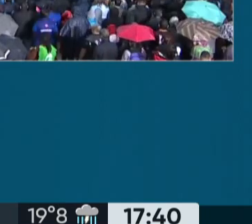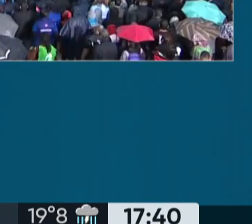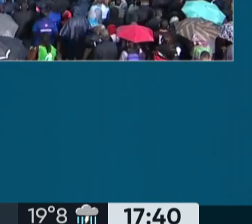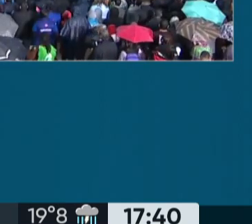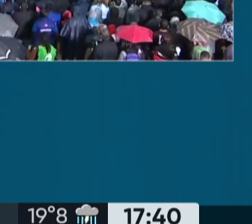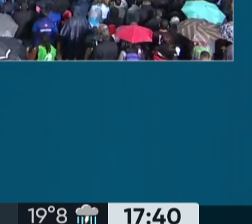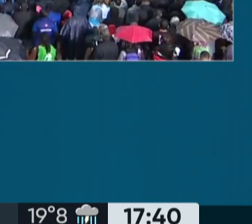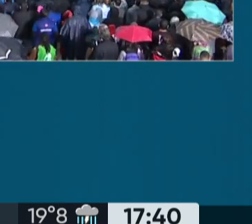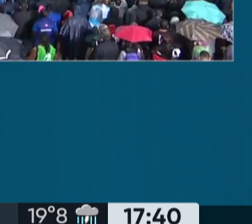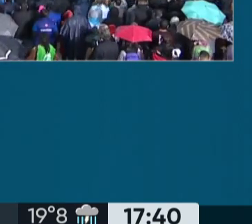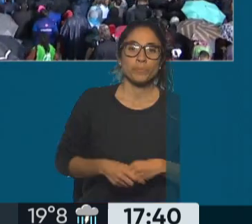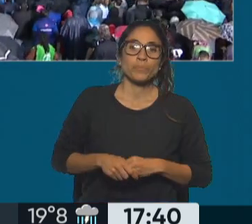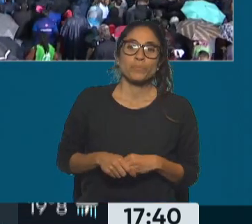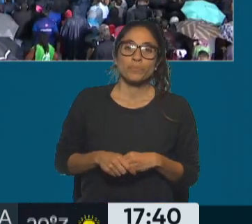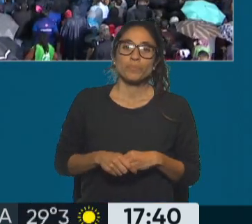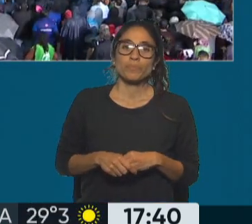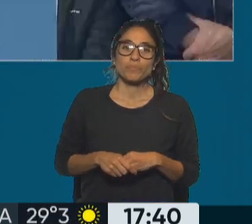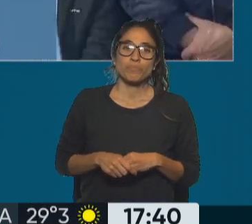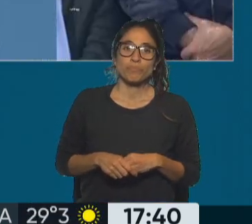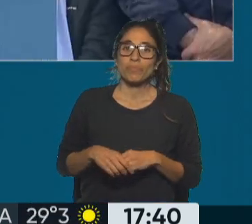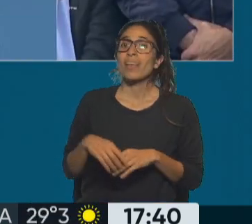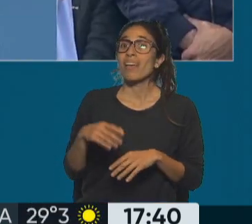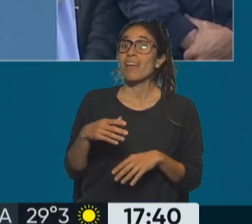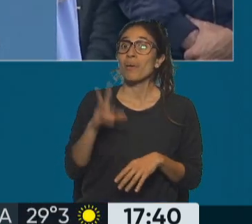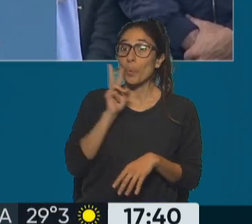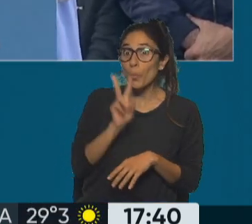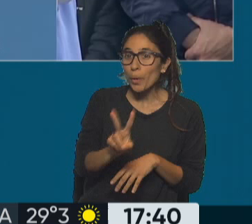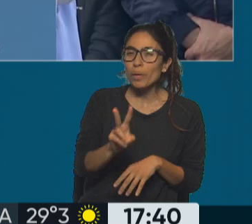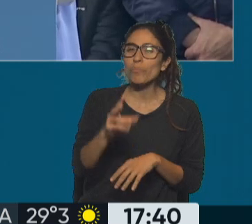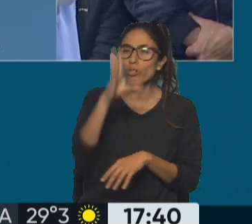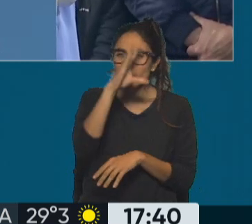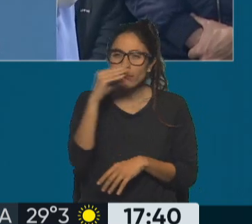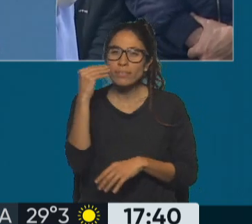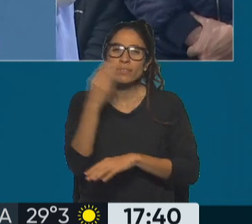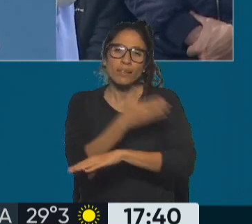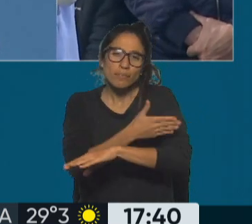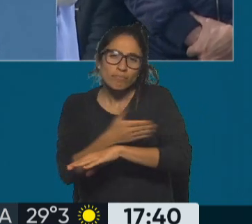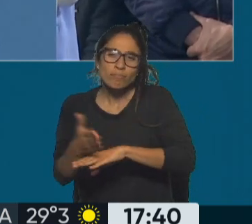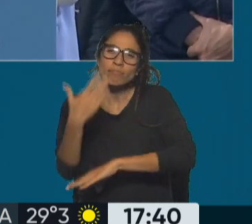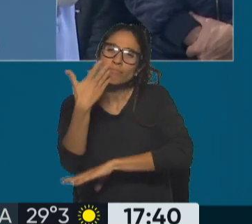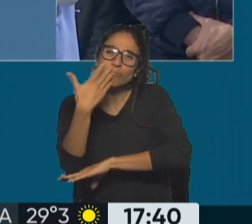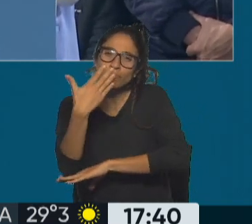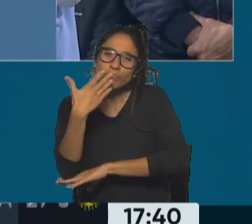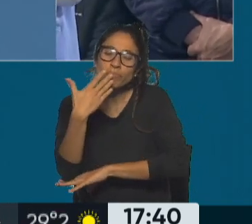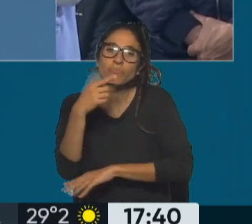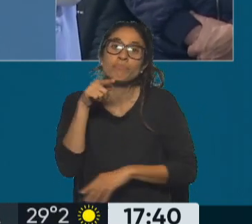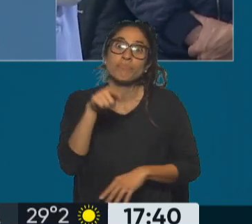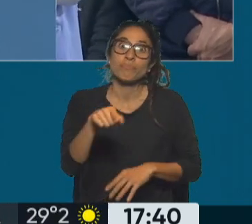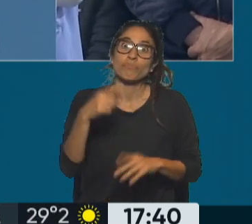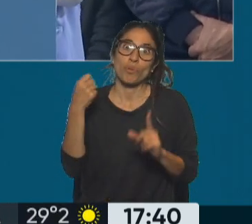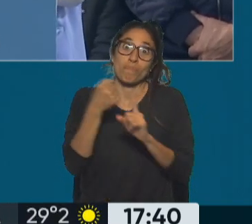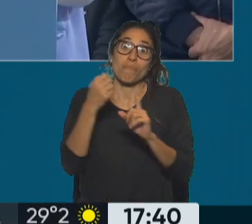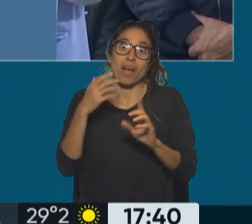de Néstor Kirchner. Escuchamos a la única oradora que fue Cristina Fernández de Kirchner y por supuesto que esto tiene repercusión en el ala política, en el amplio